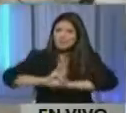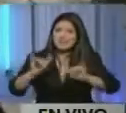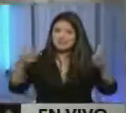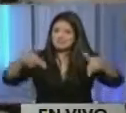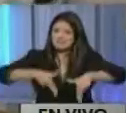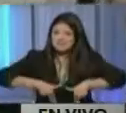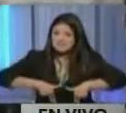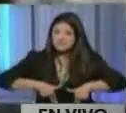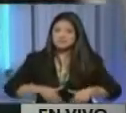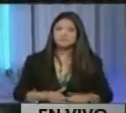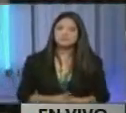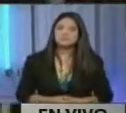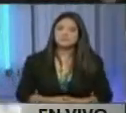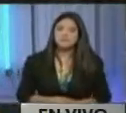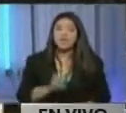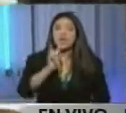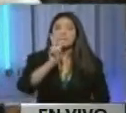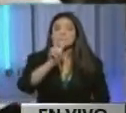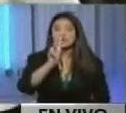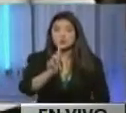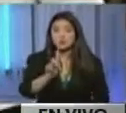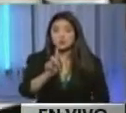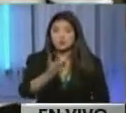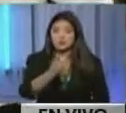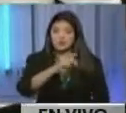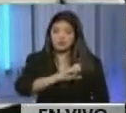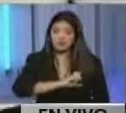bilateral al fuego. El 21 de enero,